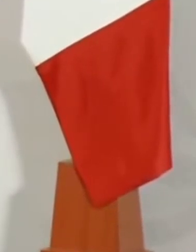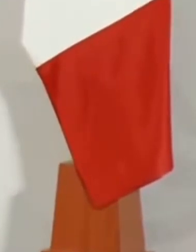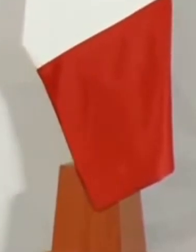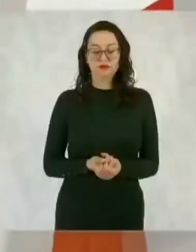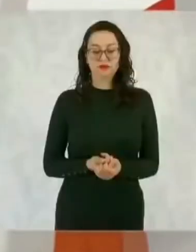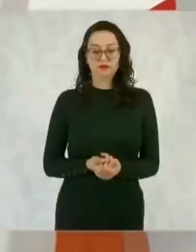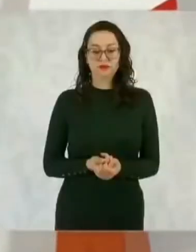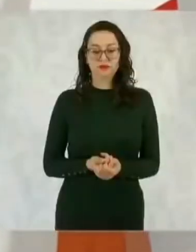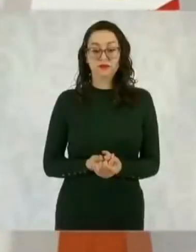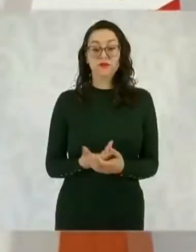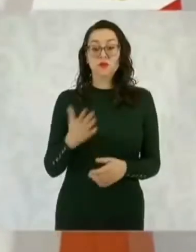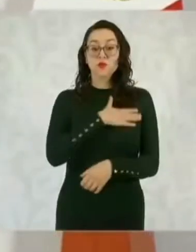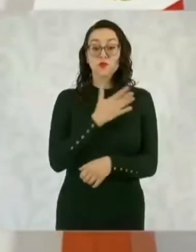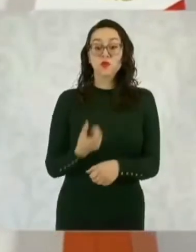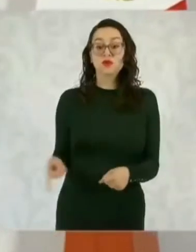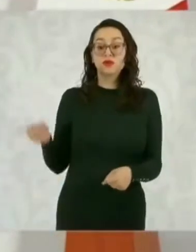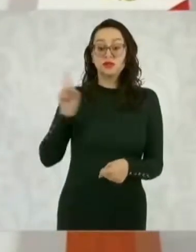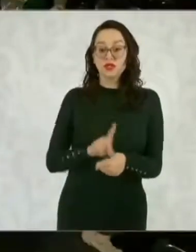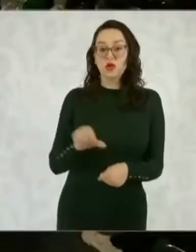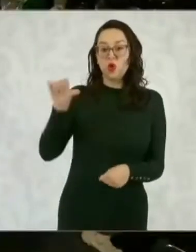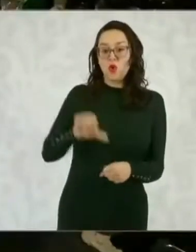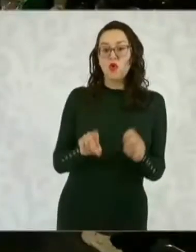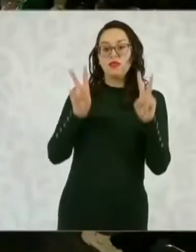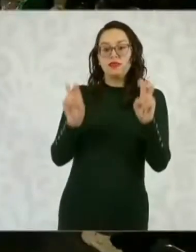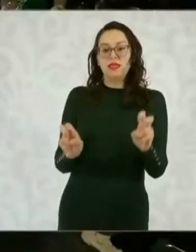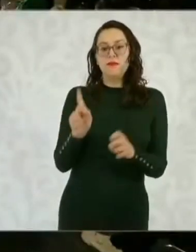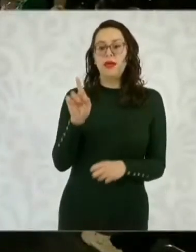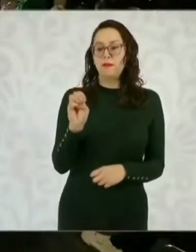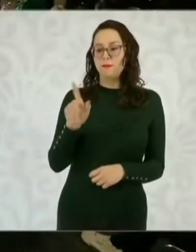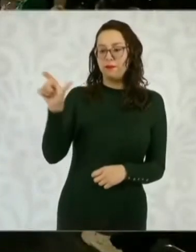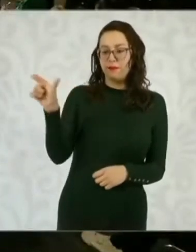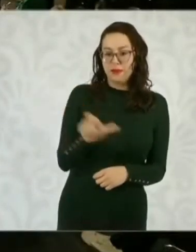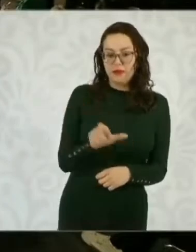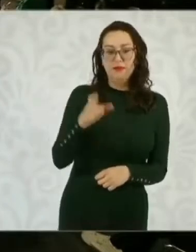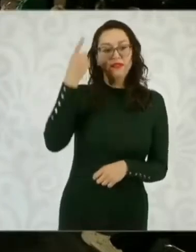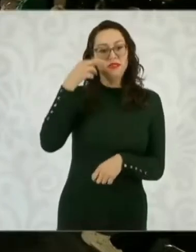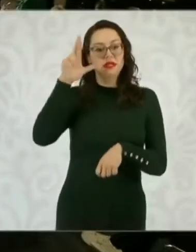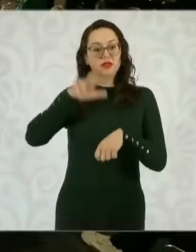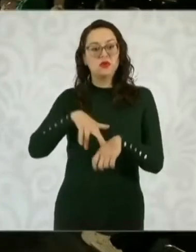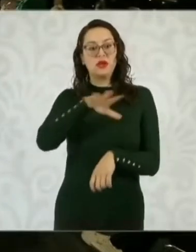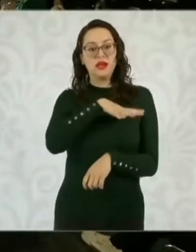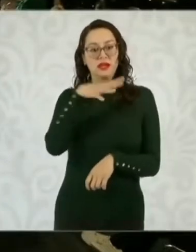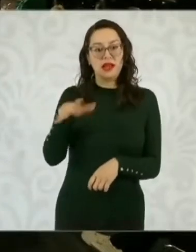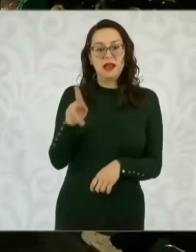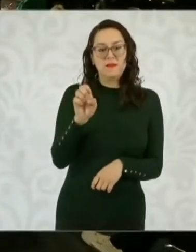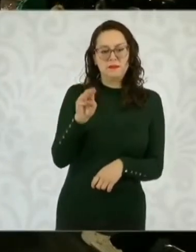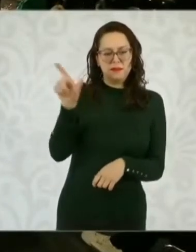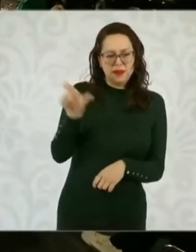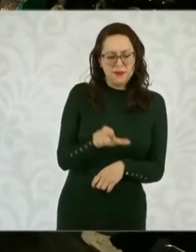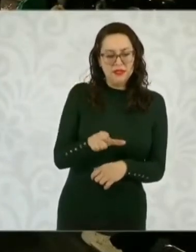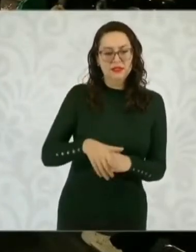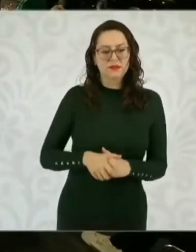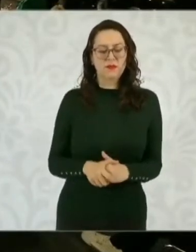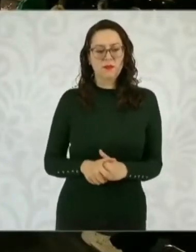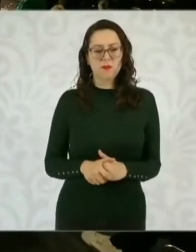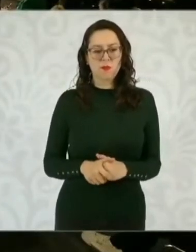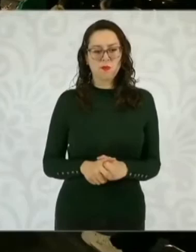González Escobar, y está el director general de Pemex, el doctor Víctor Rodríguez Padilla.